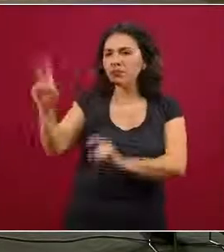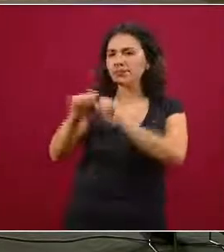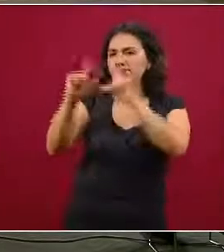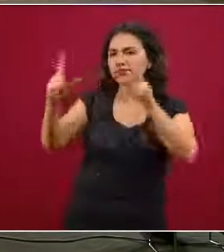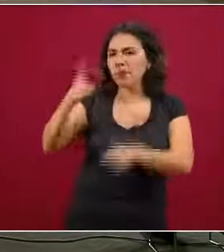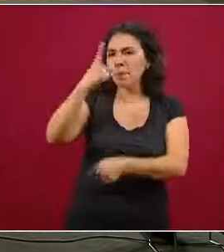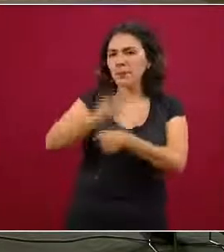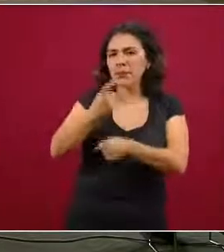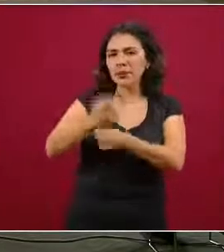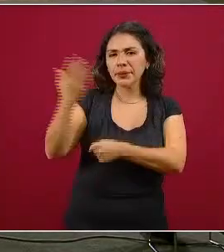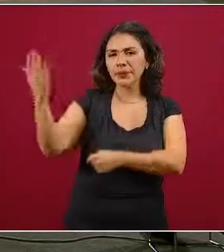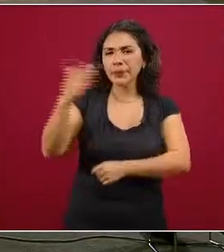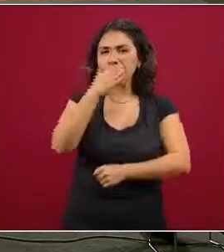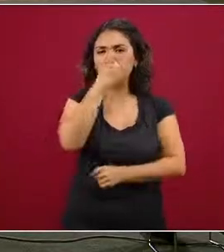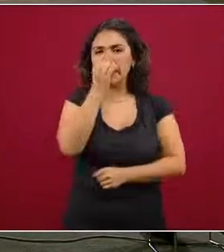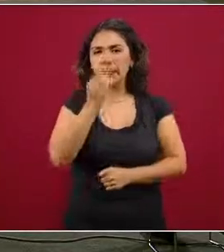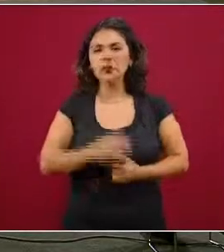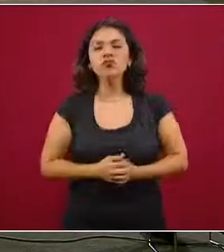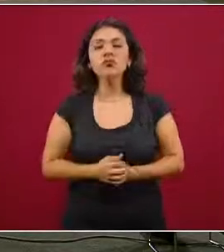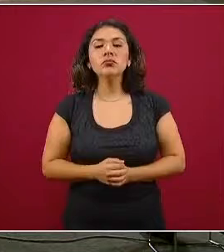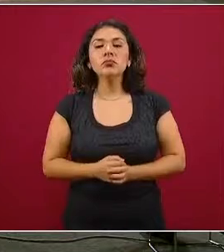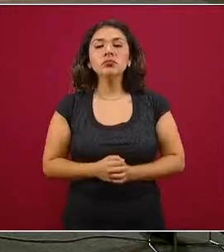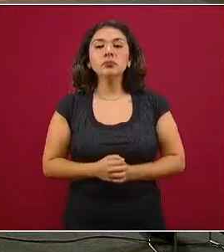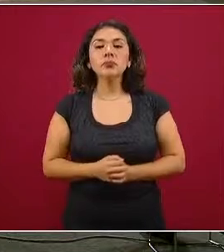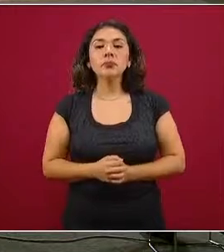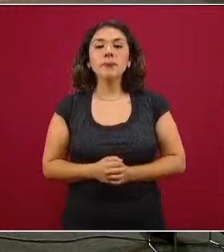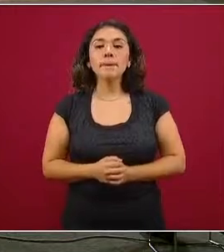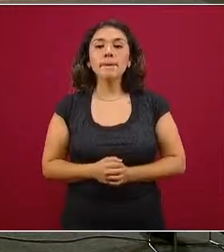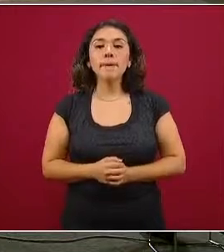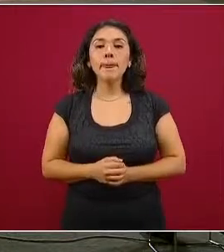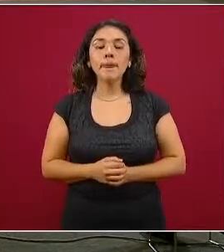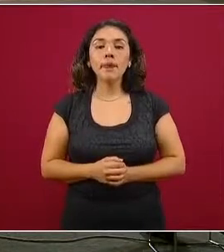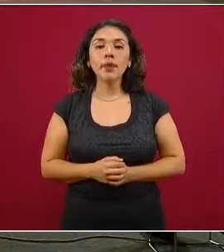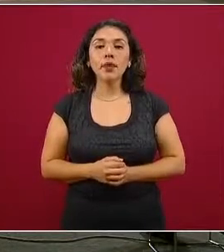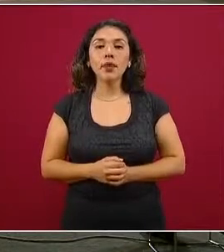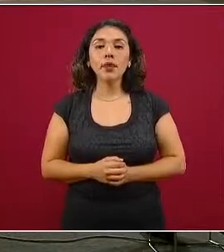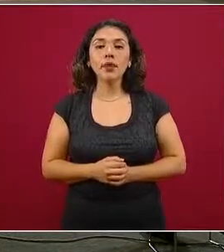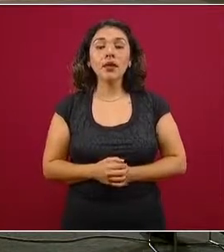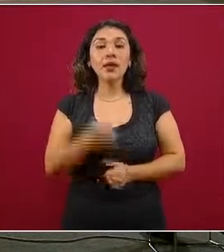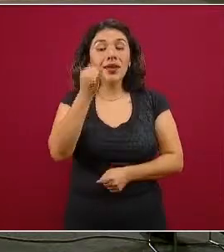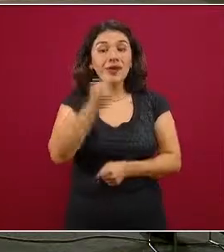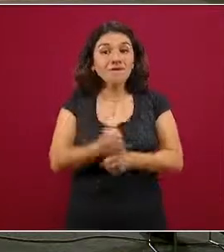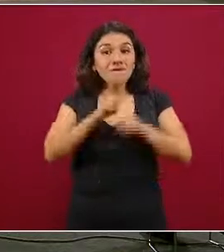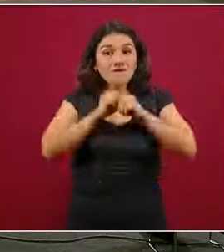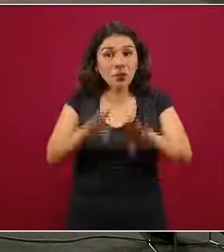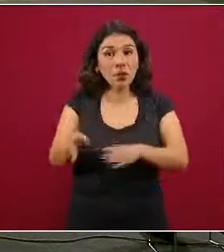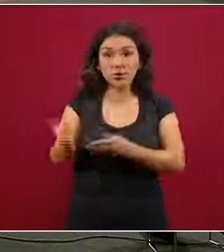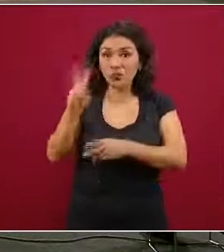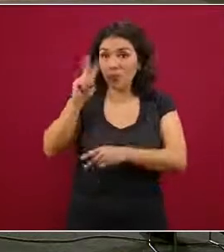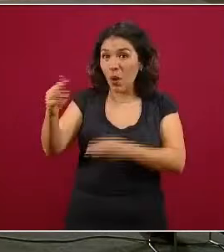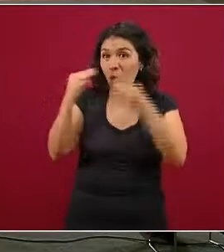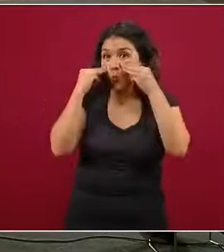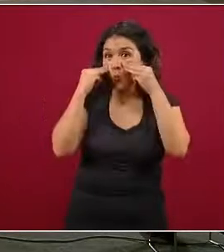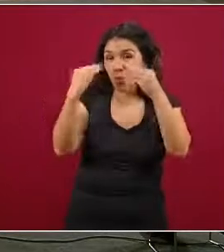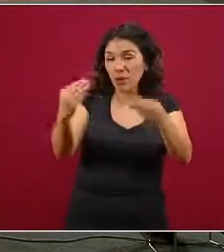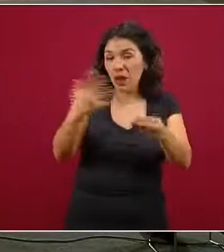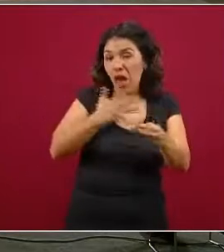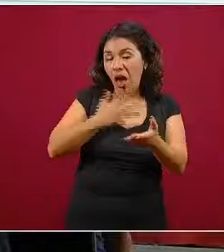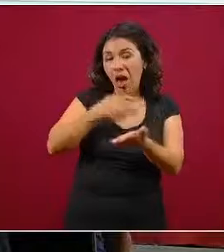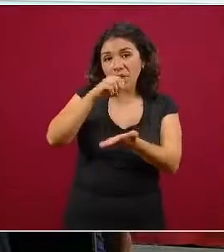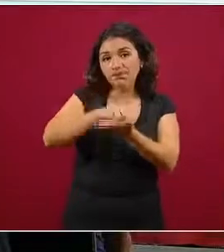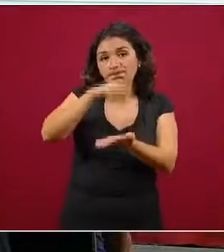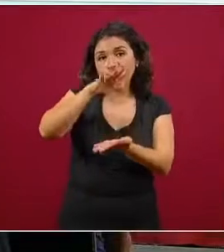lámina, por favor. Partiendo de esta información epidemiológica que se